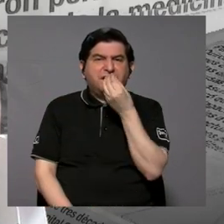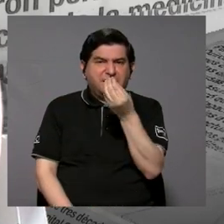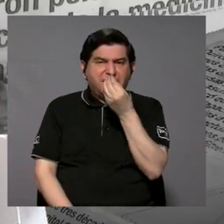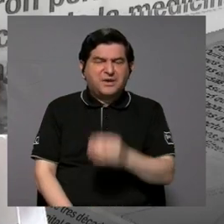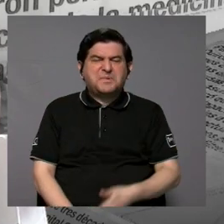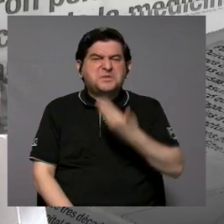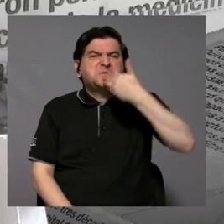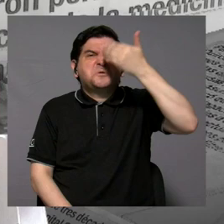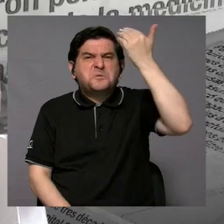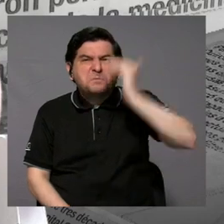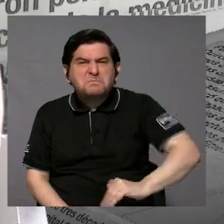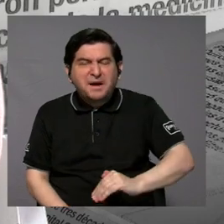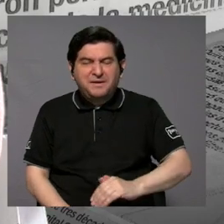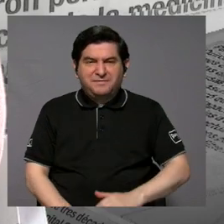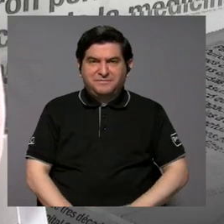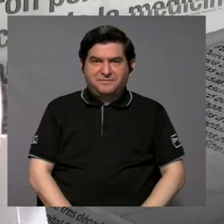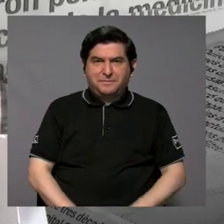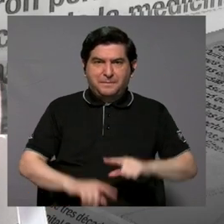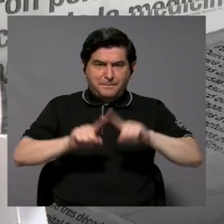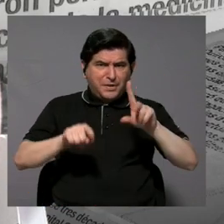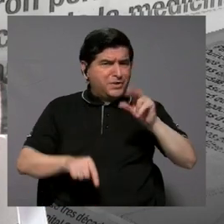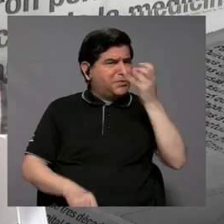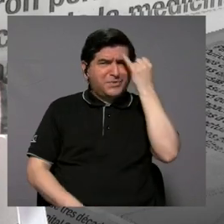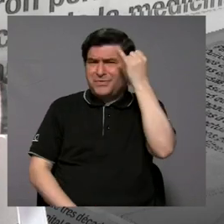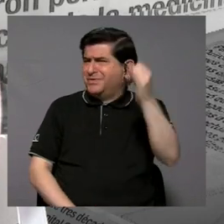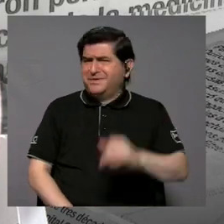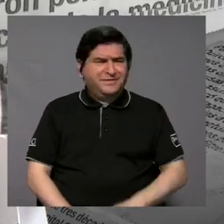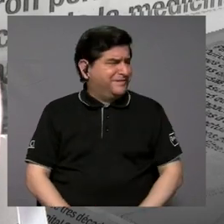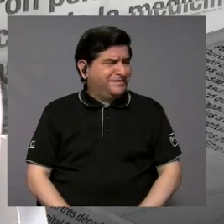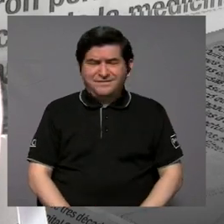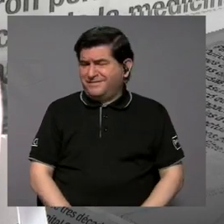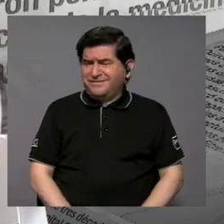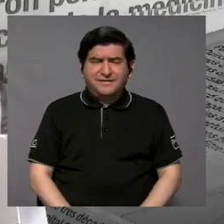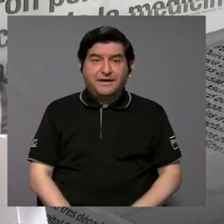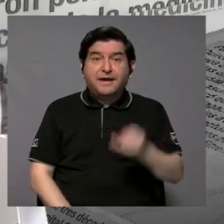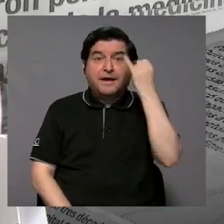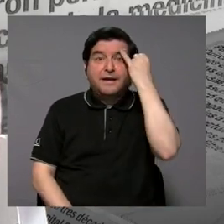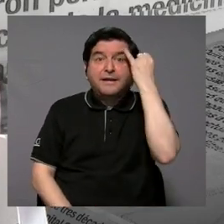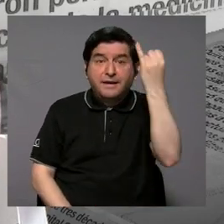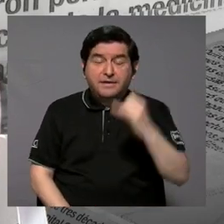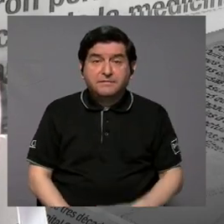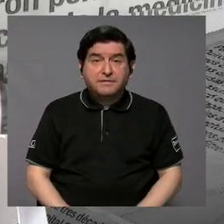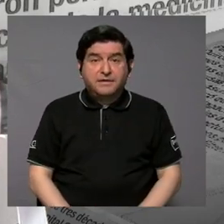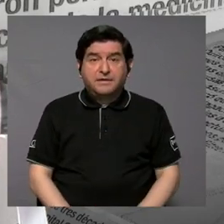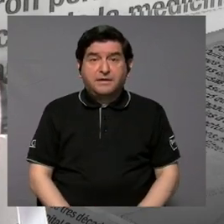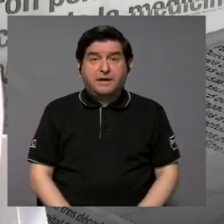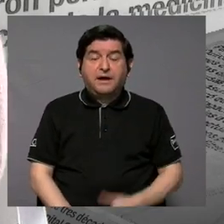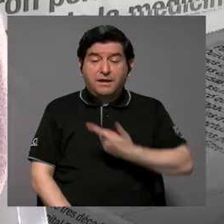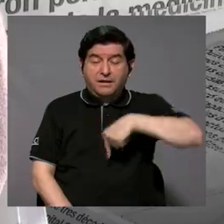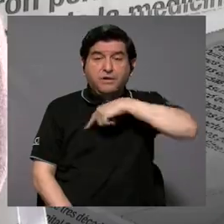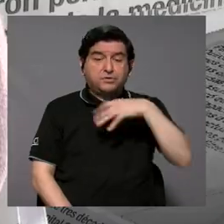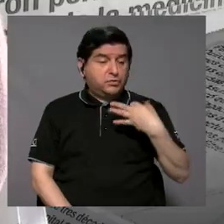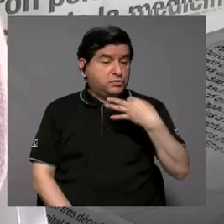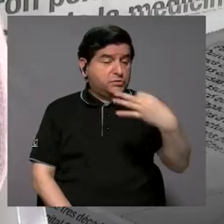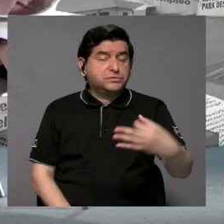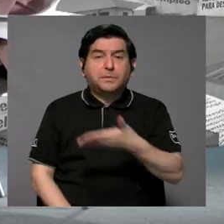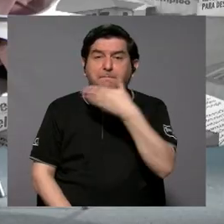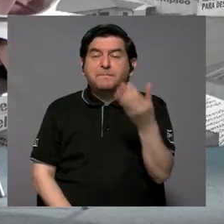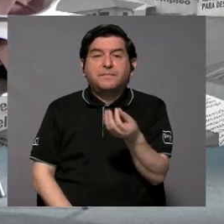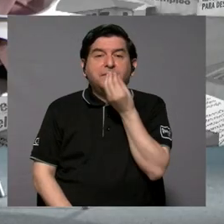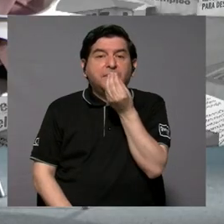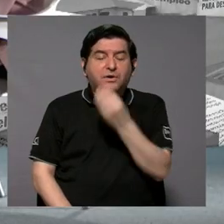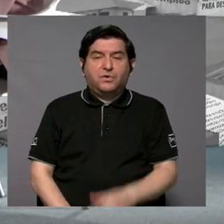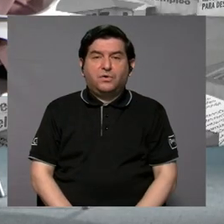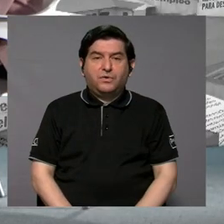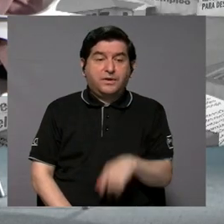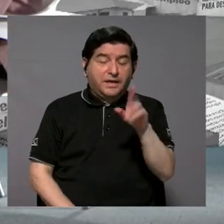como los malos del cuento, pero es que esa no es la idea, ¿verdad? La idea es más bien que cada día tengamos mejores alimentos. Yo creo